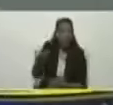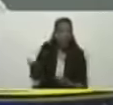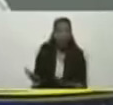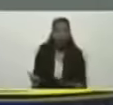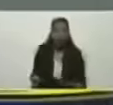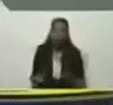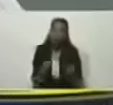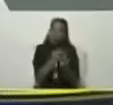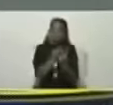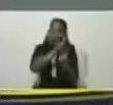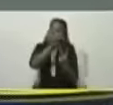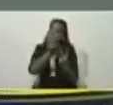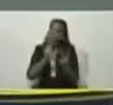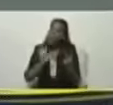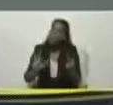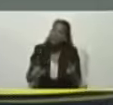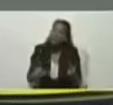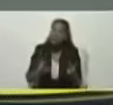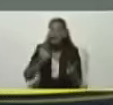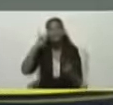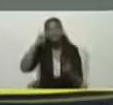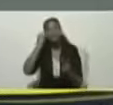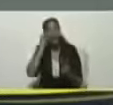Dos preguntitas por si acaso, pues.